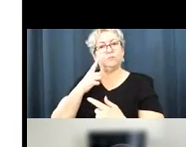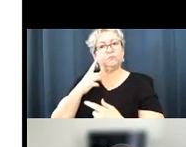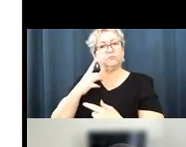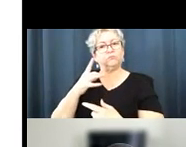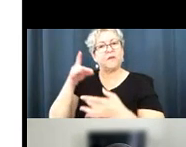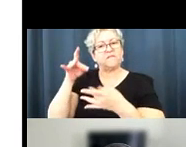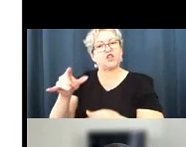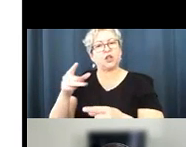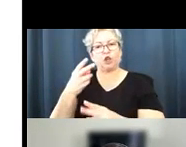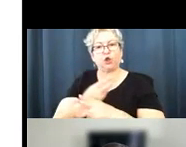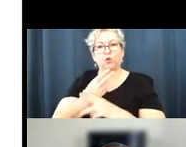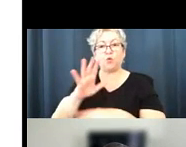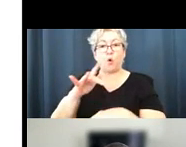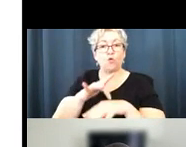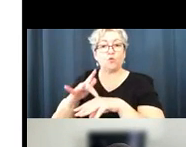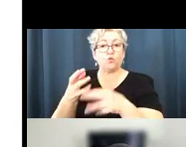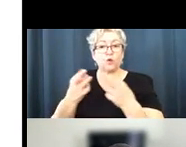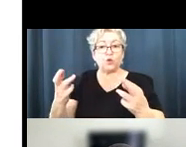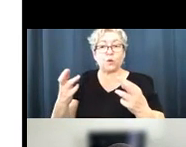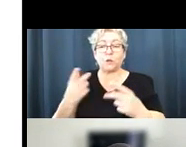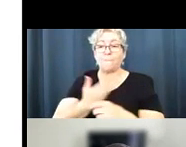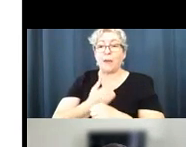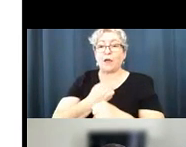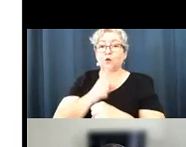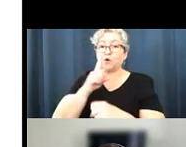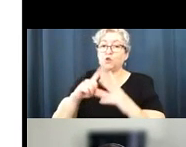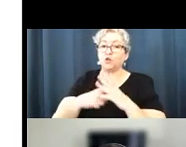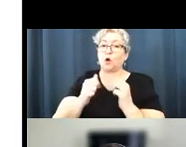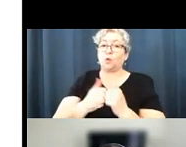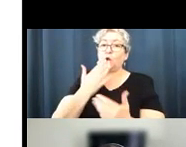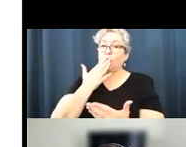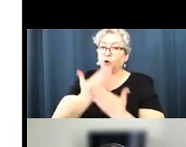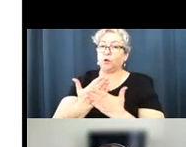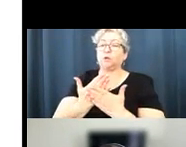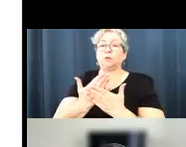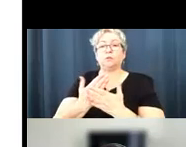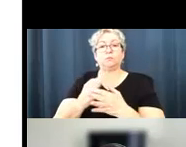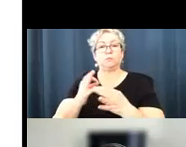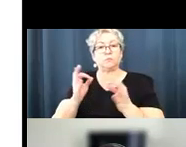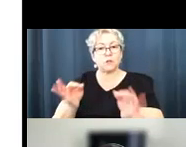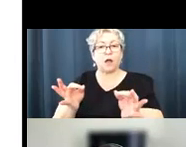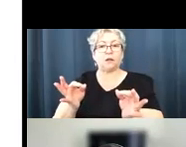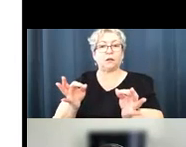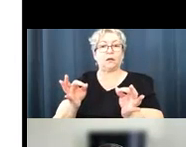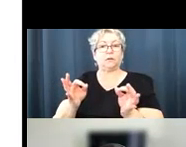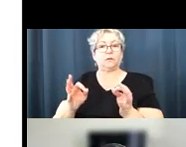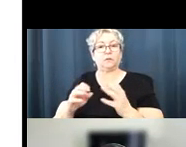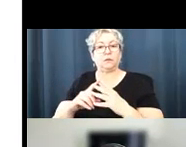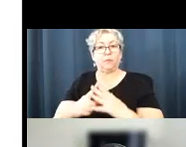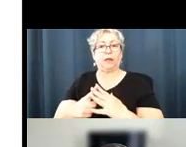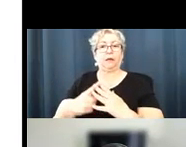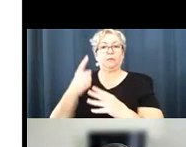tratar de evadirlo. Eso es una muy buena manera de usar sus recursos para asegurarse que está usted comenzando